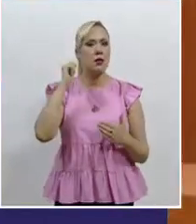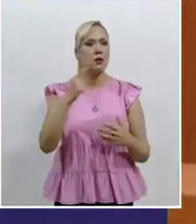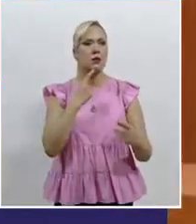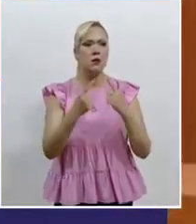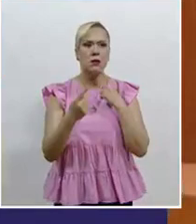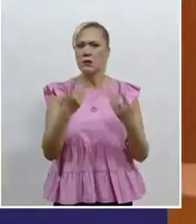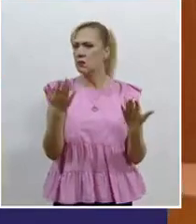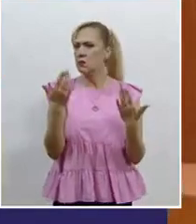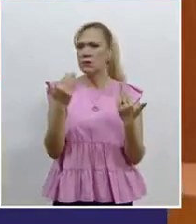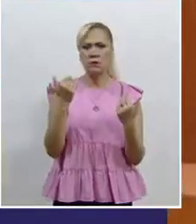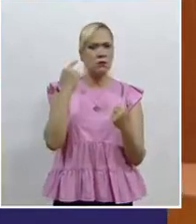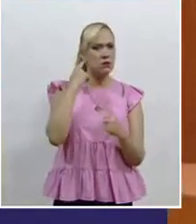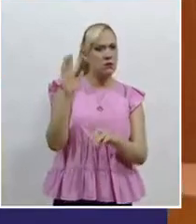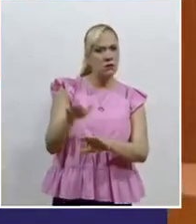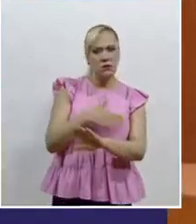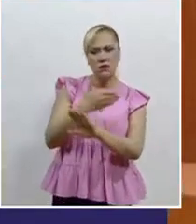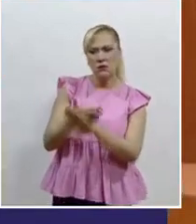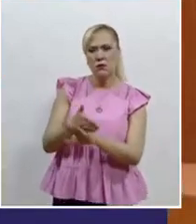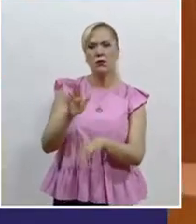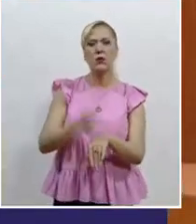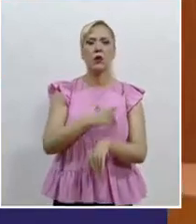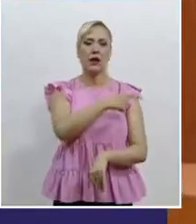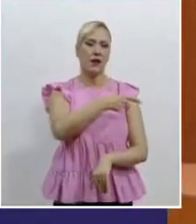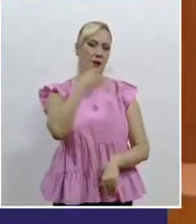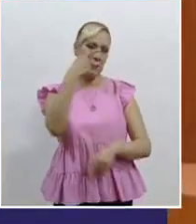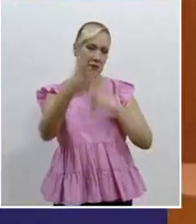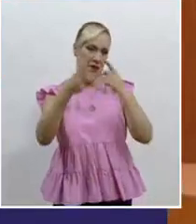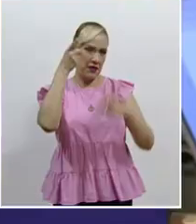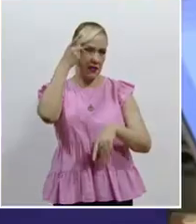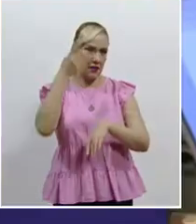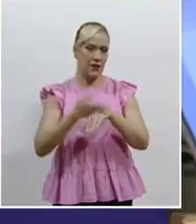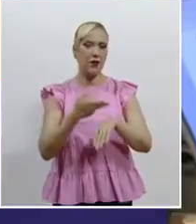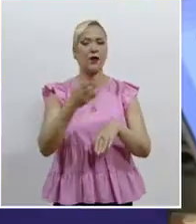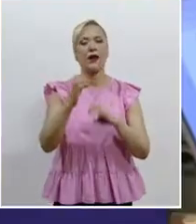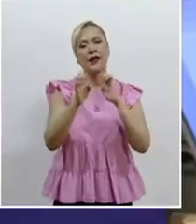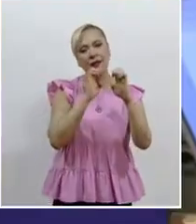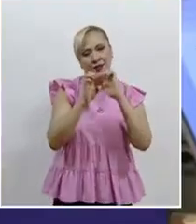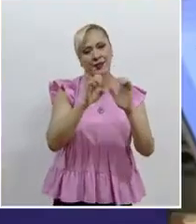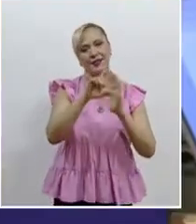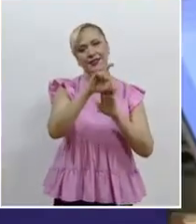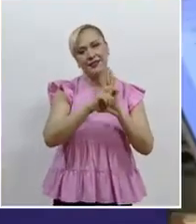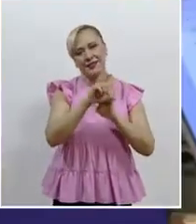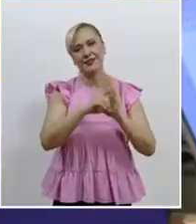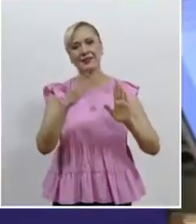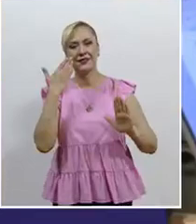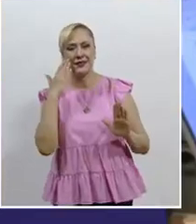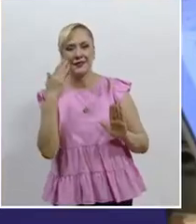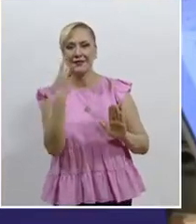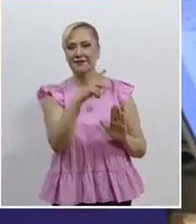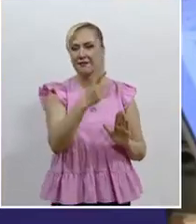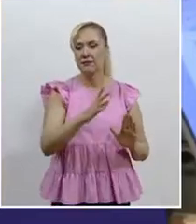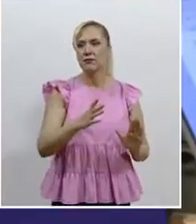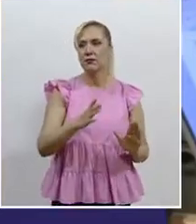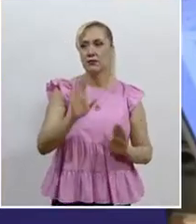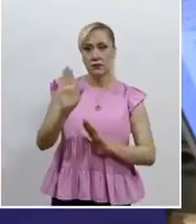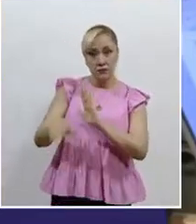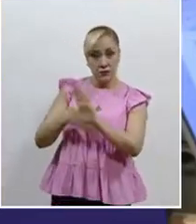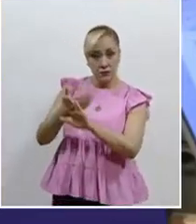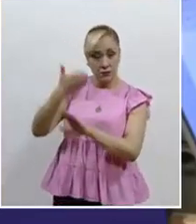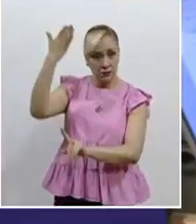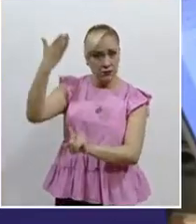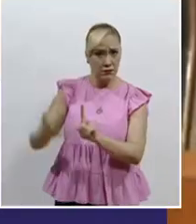Señaló que no se acreditó que las manifestaciones hechas por el funcionario en entrevistas y en sus redes sociales le generaran una afectación o